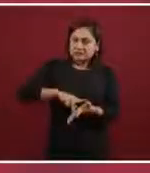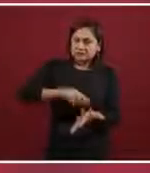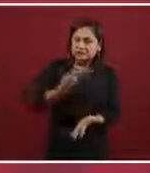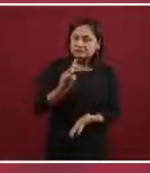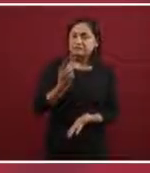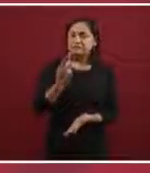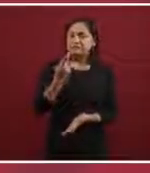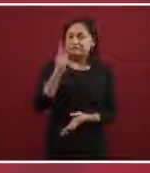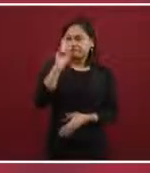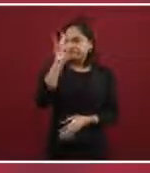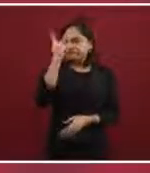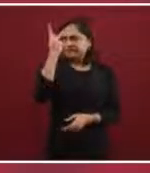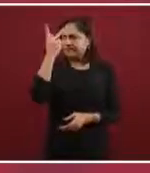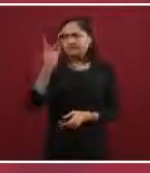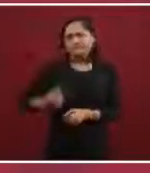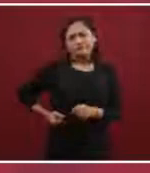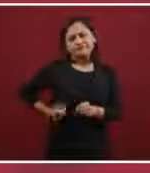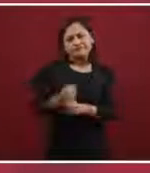cómo